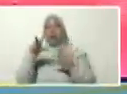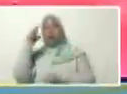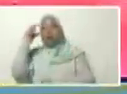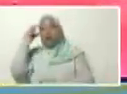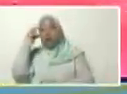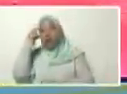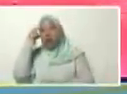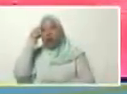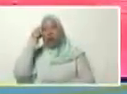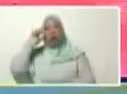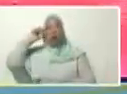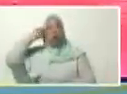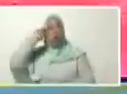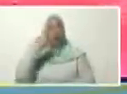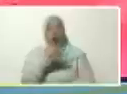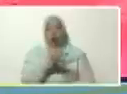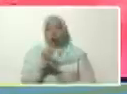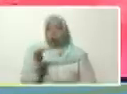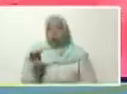recuerdo completico.